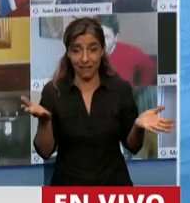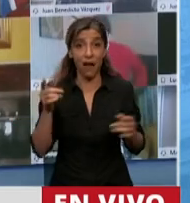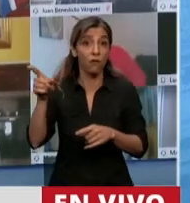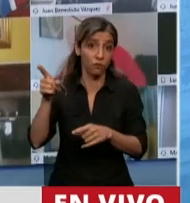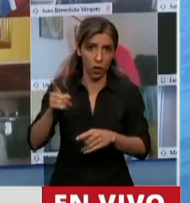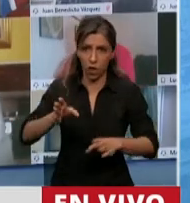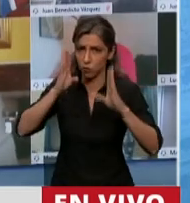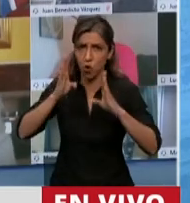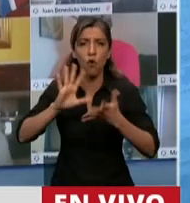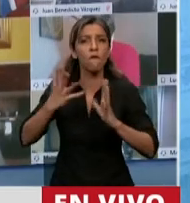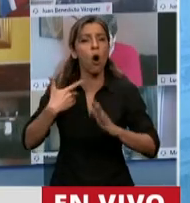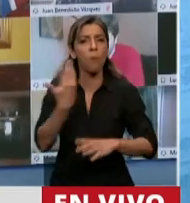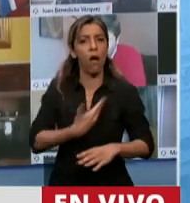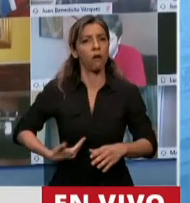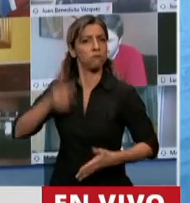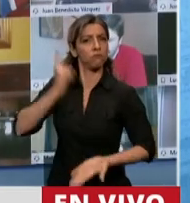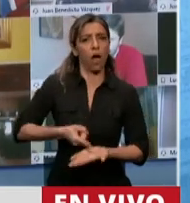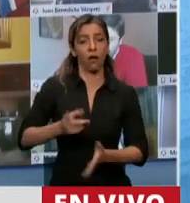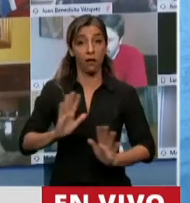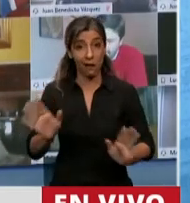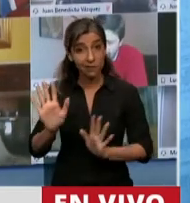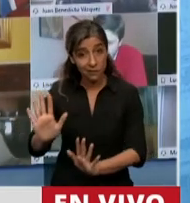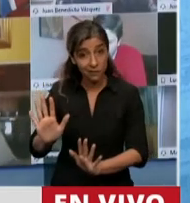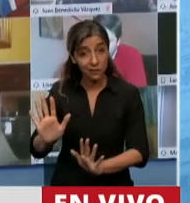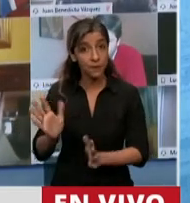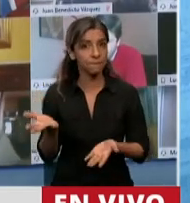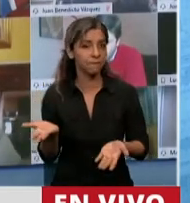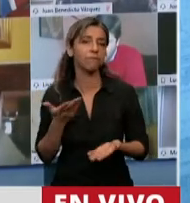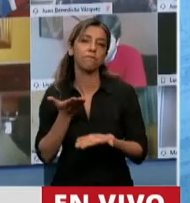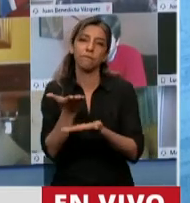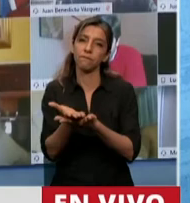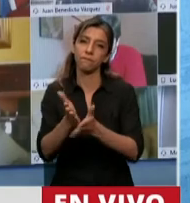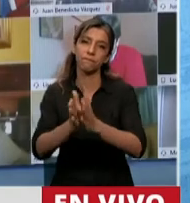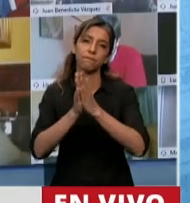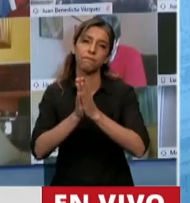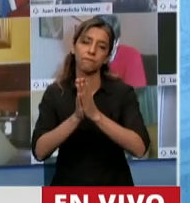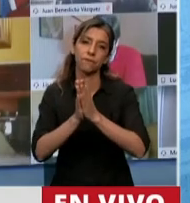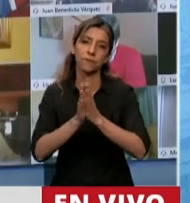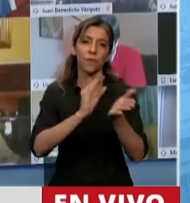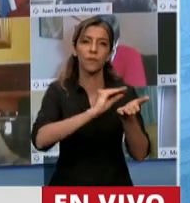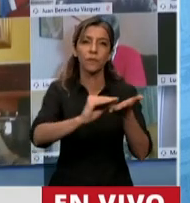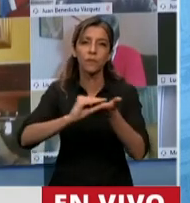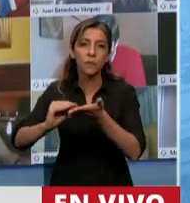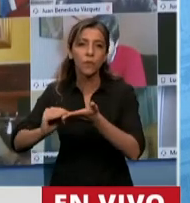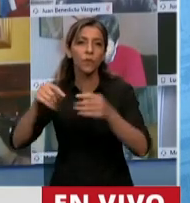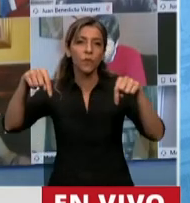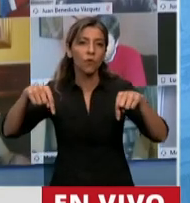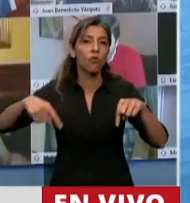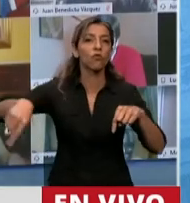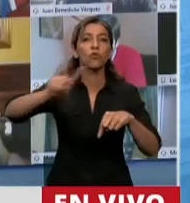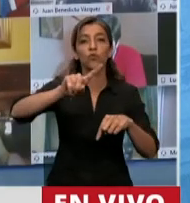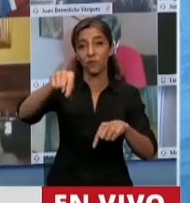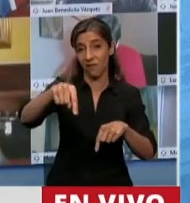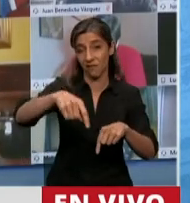DNU. Entonces, yo les voy a pedir, por favor, a todos los diputados que hoy están presentes